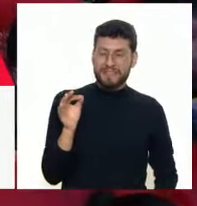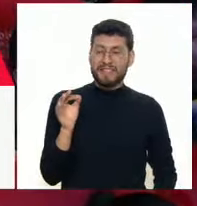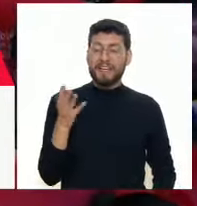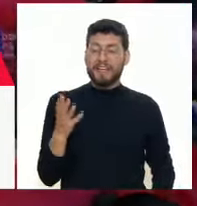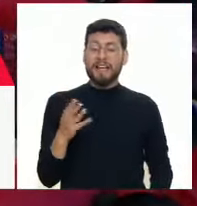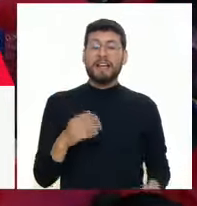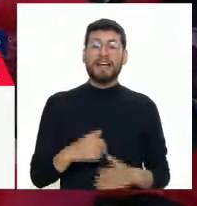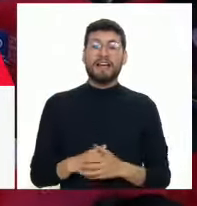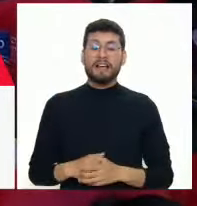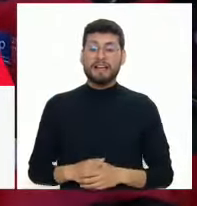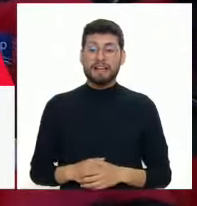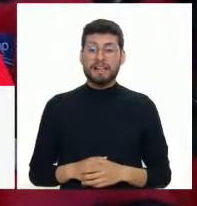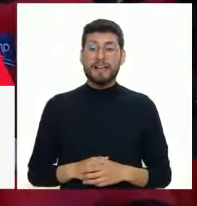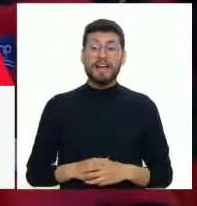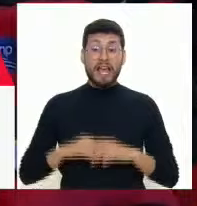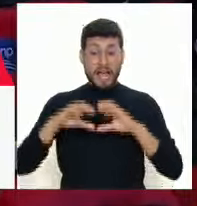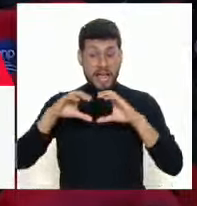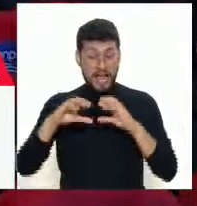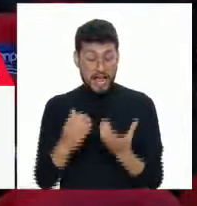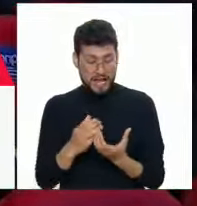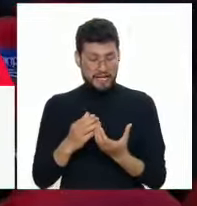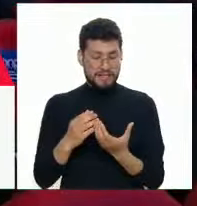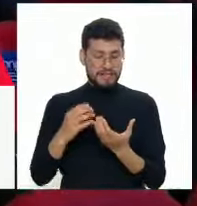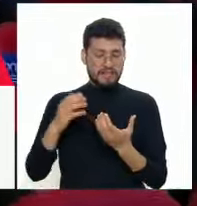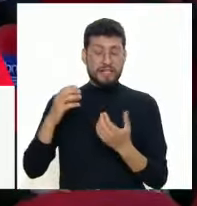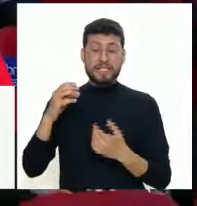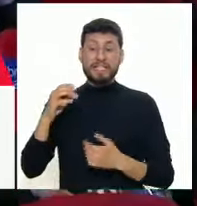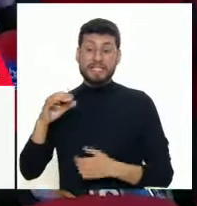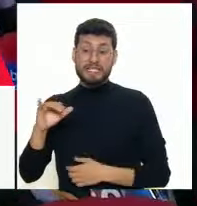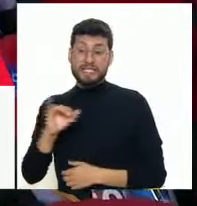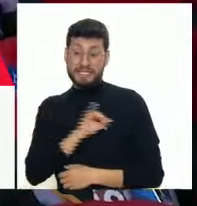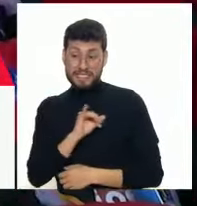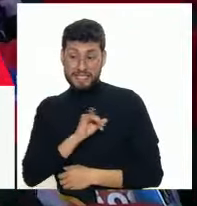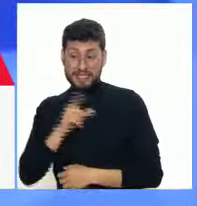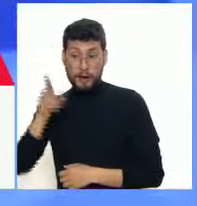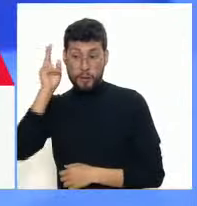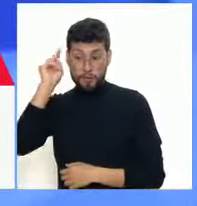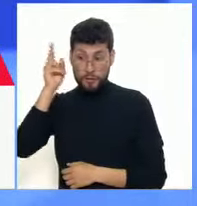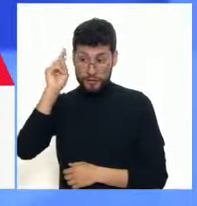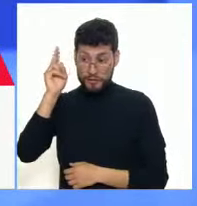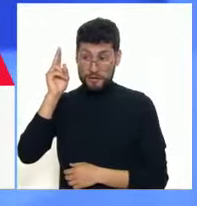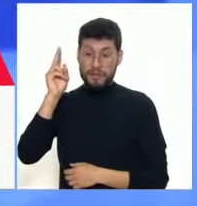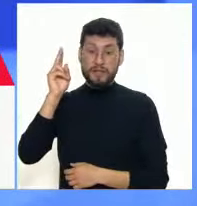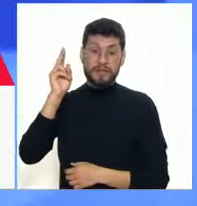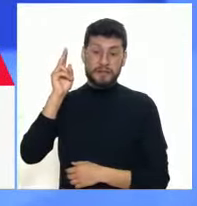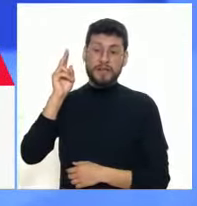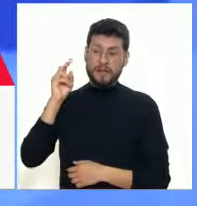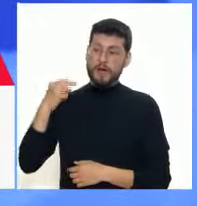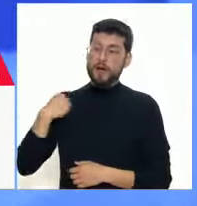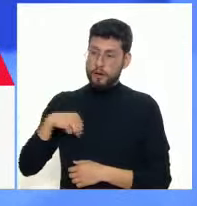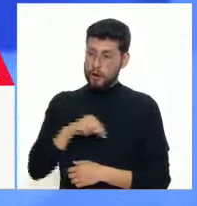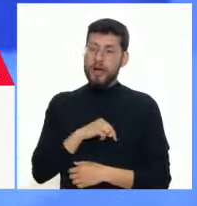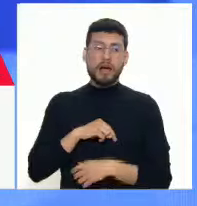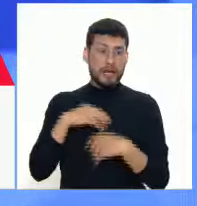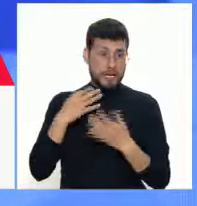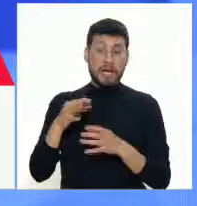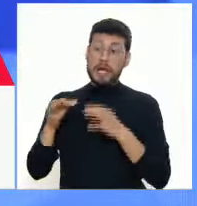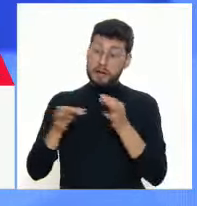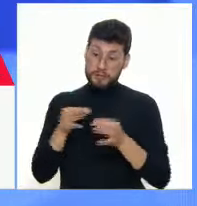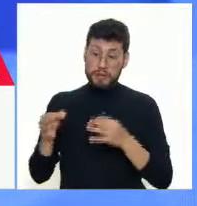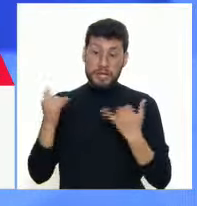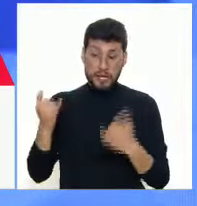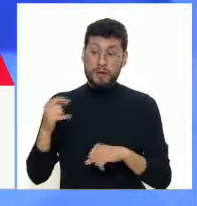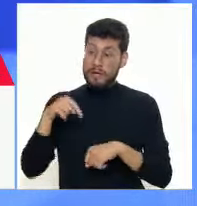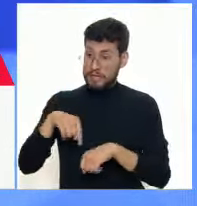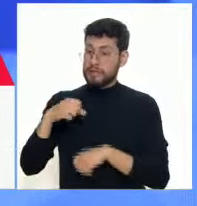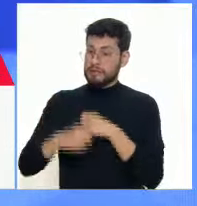Desde las clases de kinder con los profesores, hemos indicado de que desde